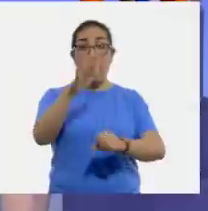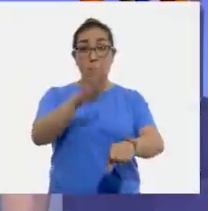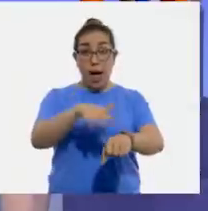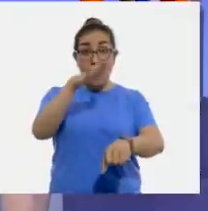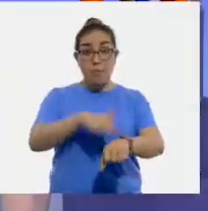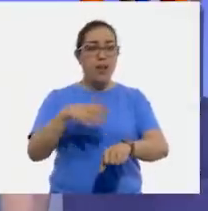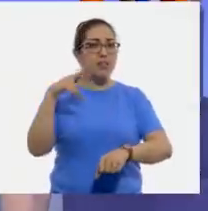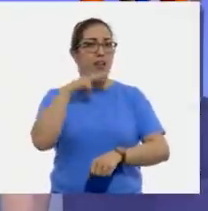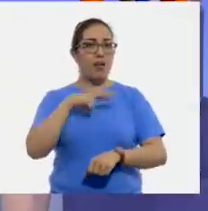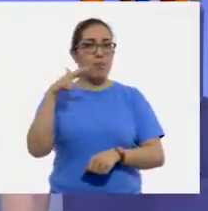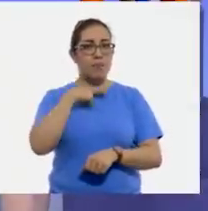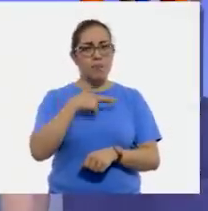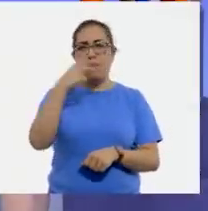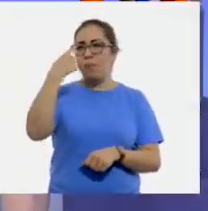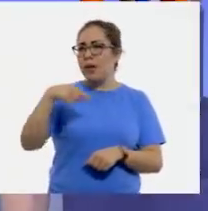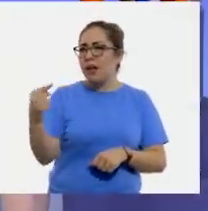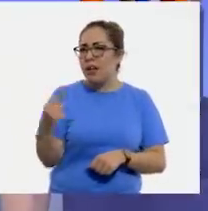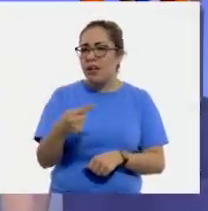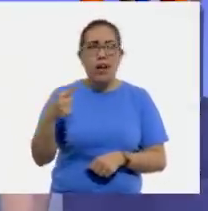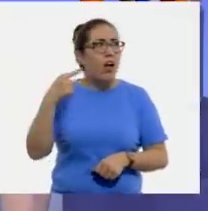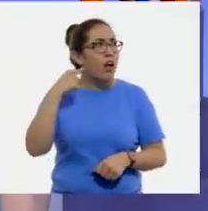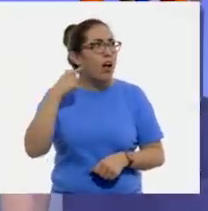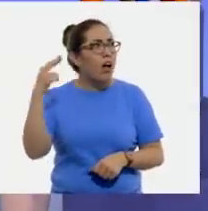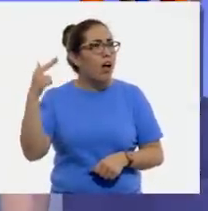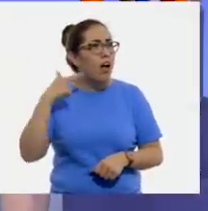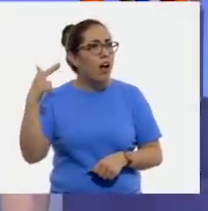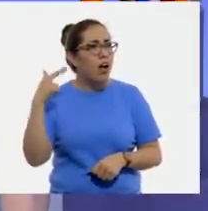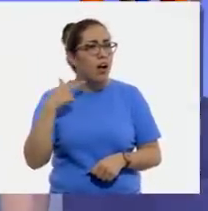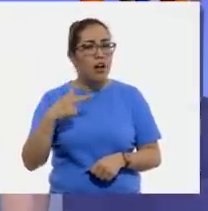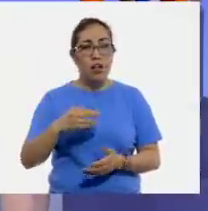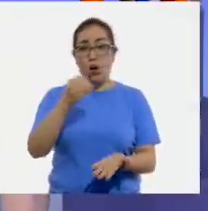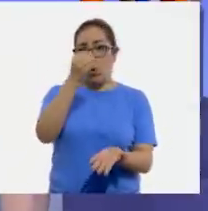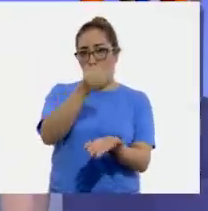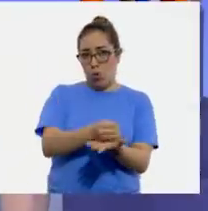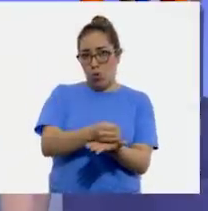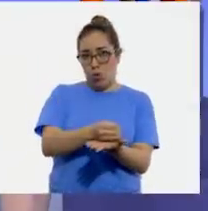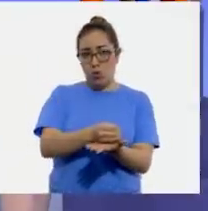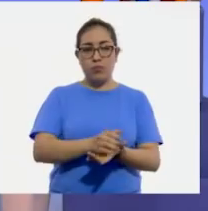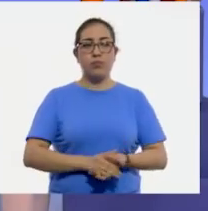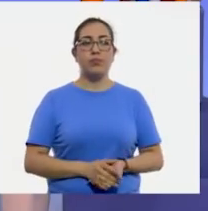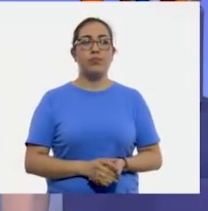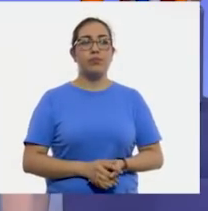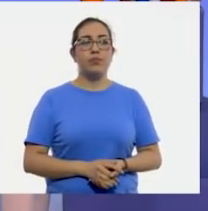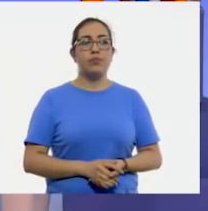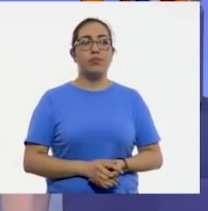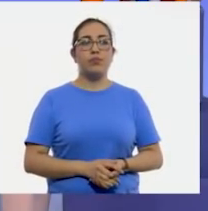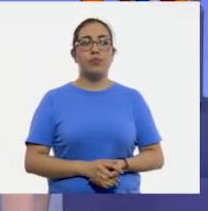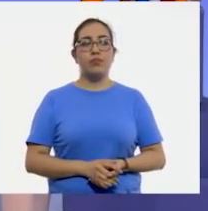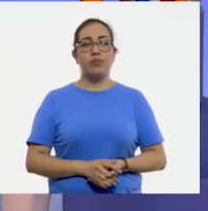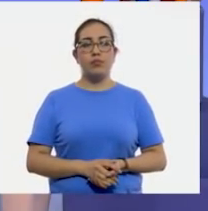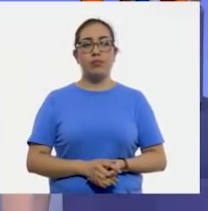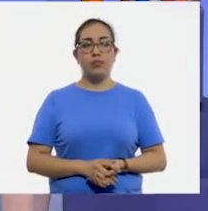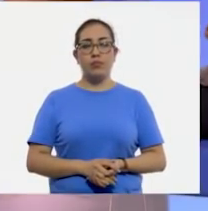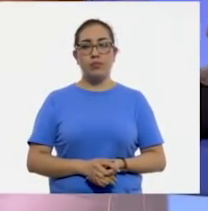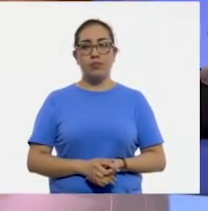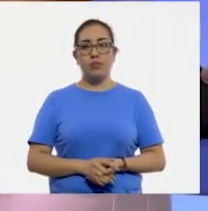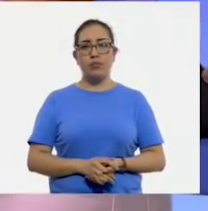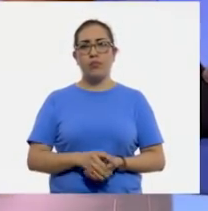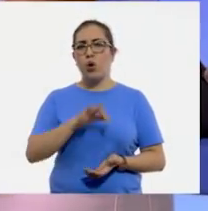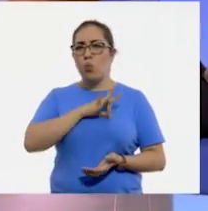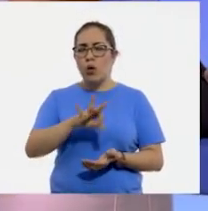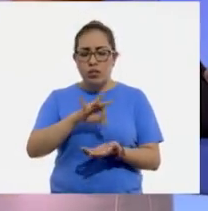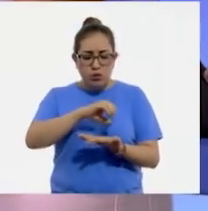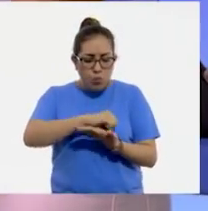rápido para que se escuche el sonido. Y también tienes que girar tu mano